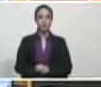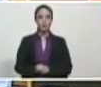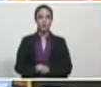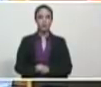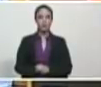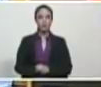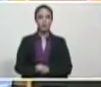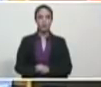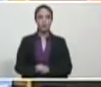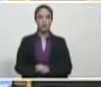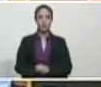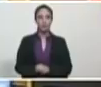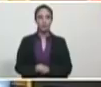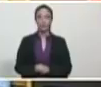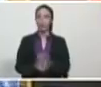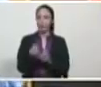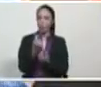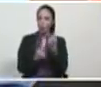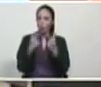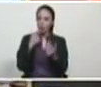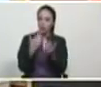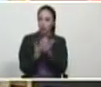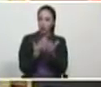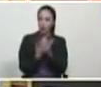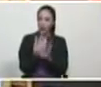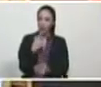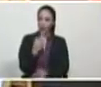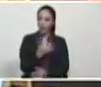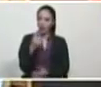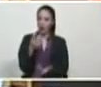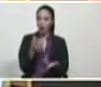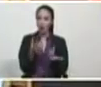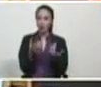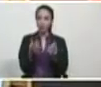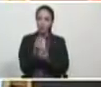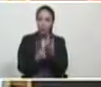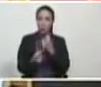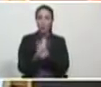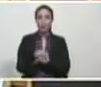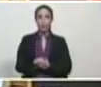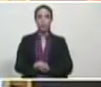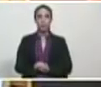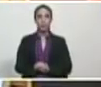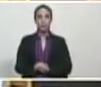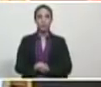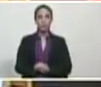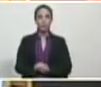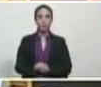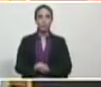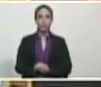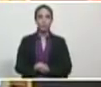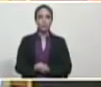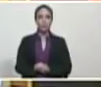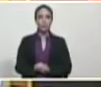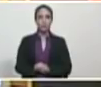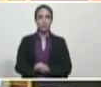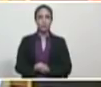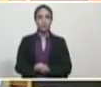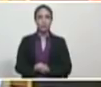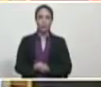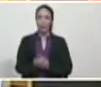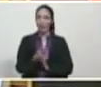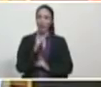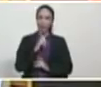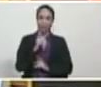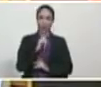de la vida económica real del país, la economía real. No estoy hablando de pajaritos preñados, estoy